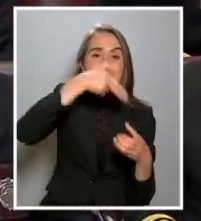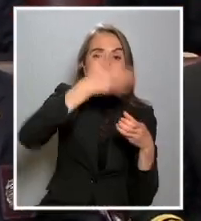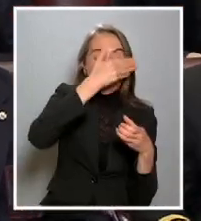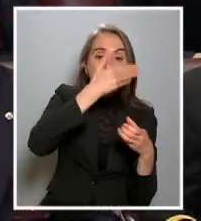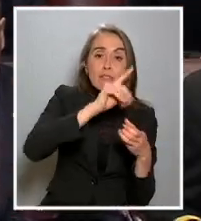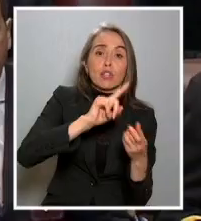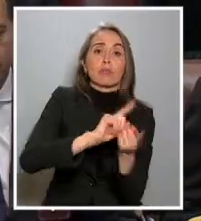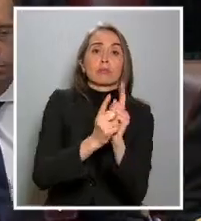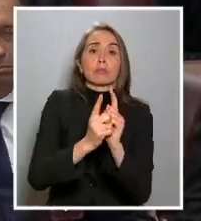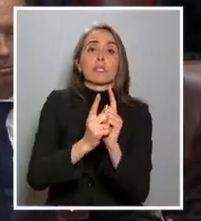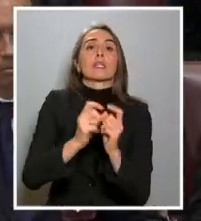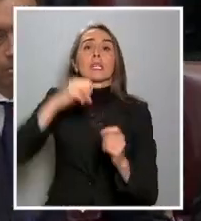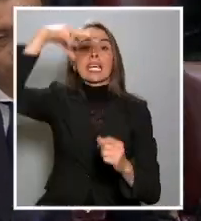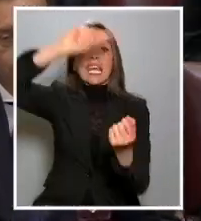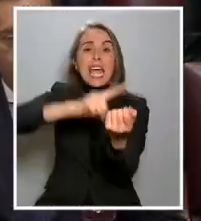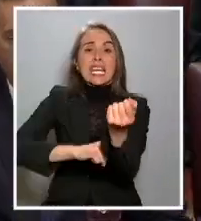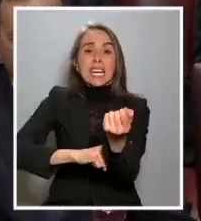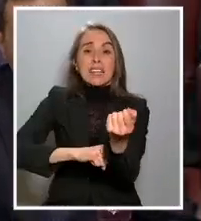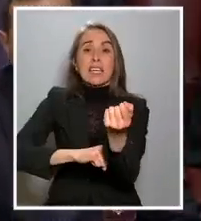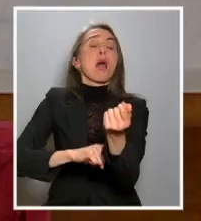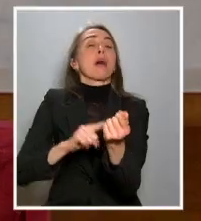que es irreversible.